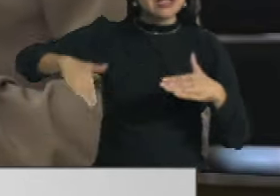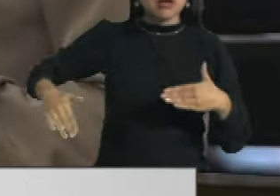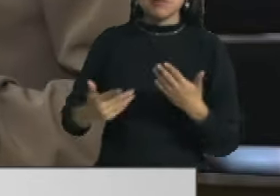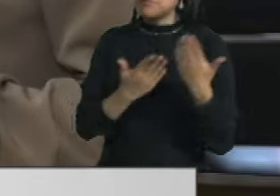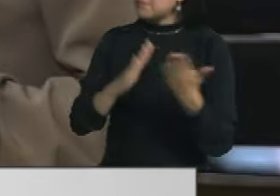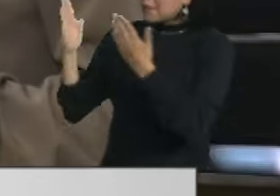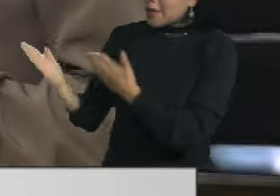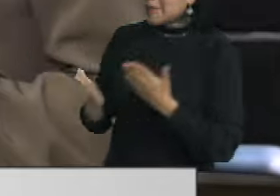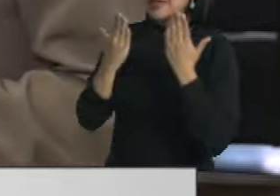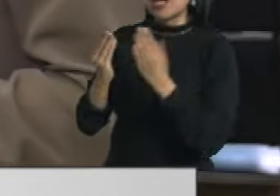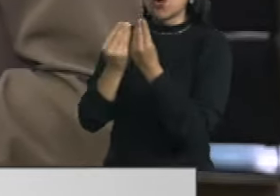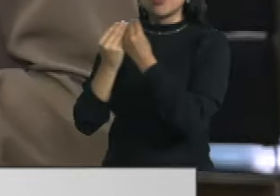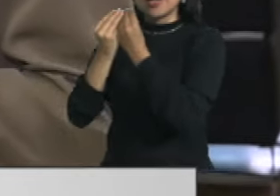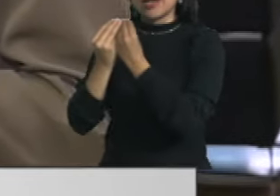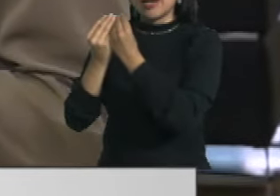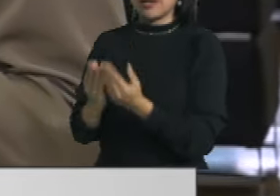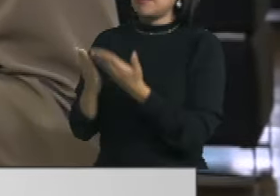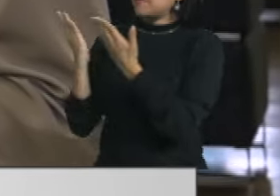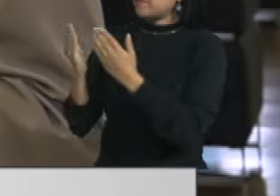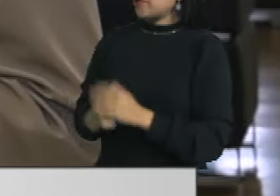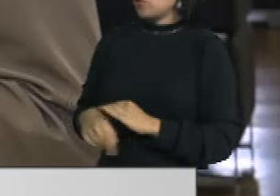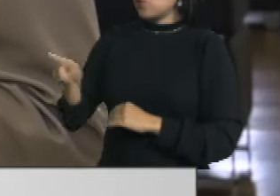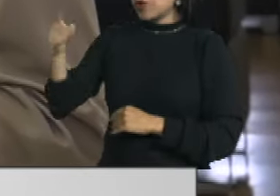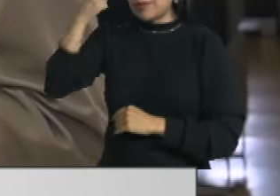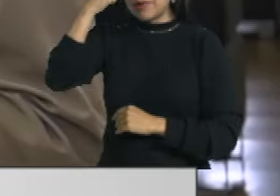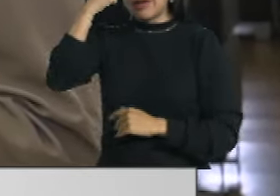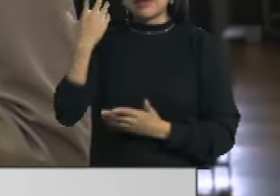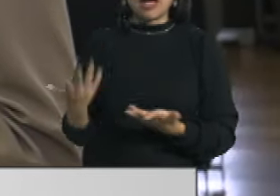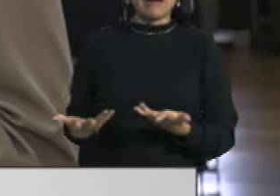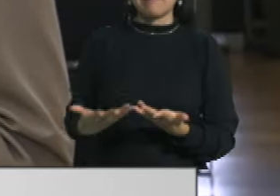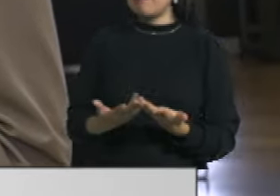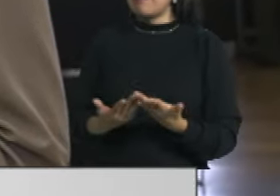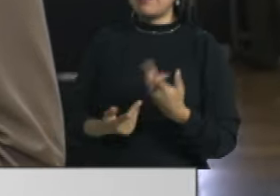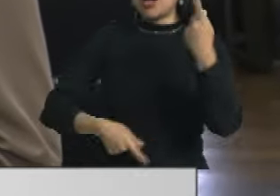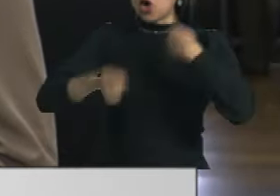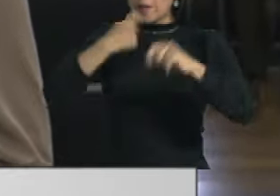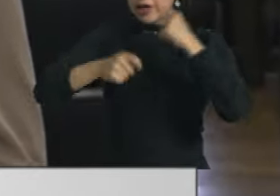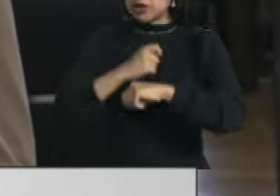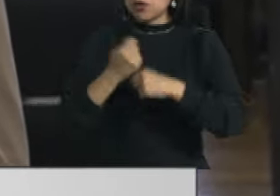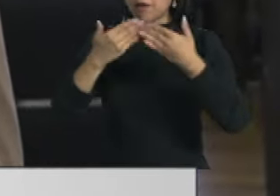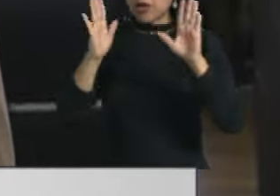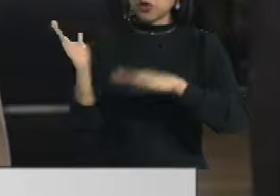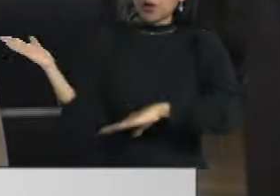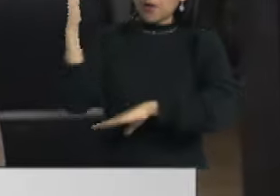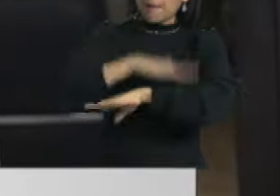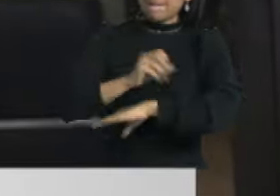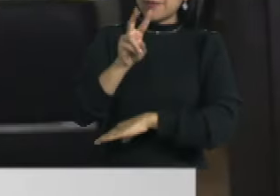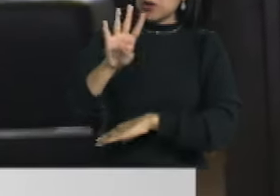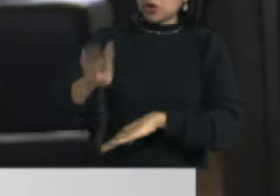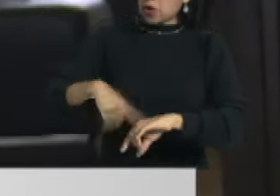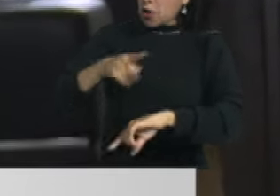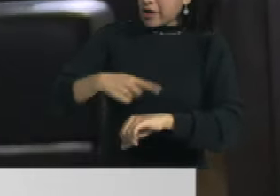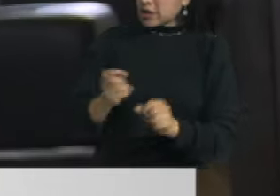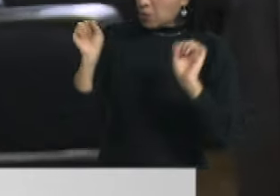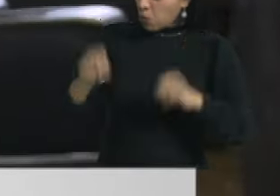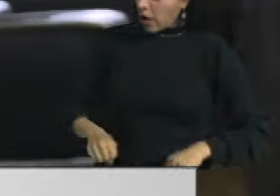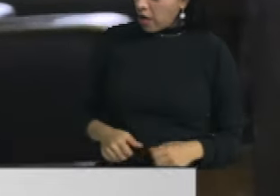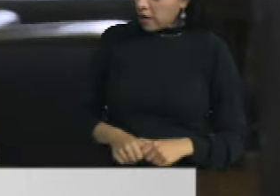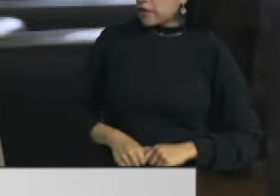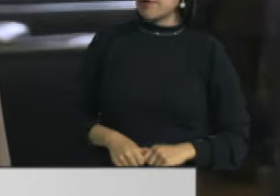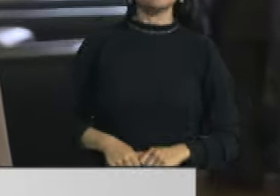1 CMI. ¿Bogotá tiene capacidad para tener un comercio 24 horas, que es lo que planteaba ese debate? Bogotá